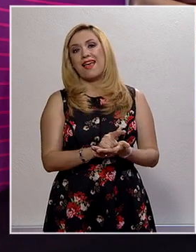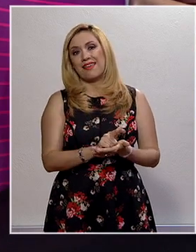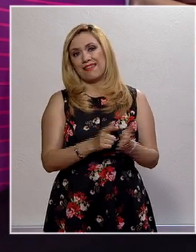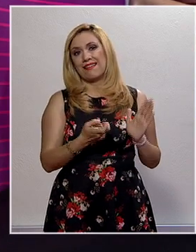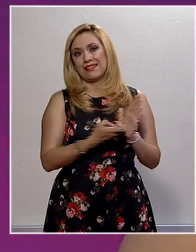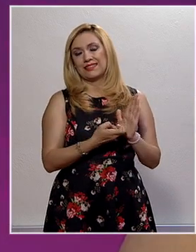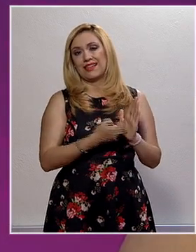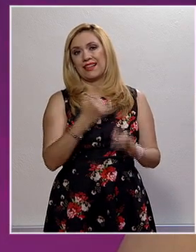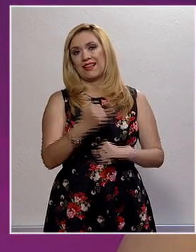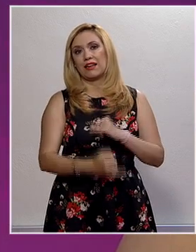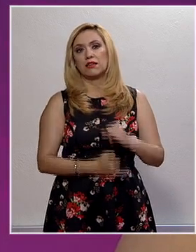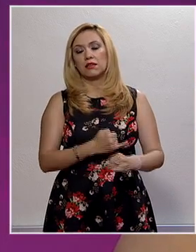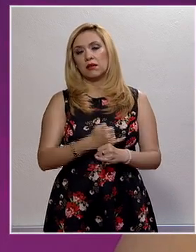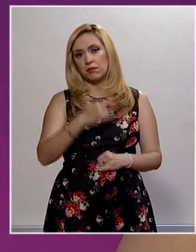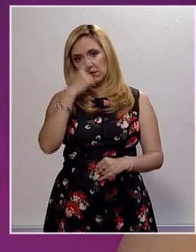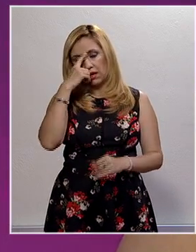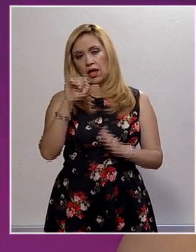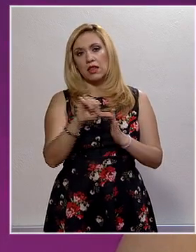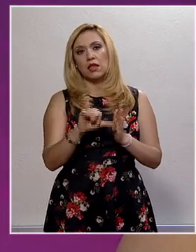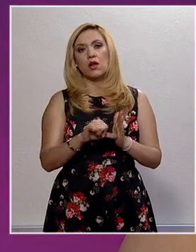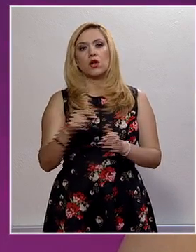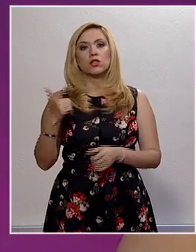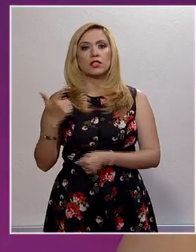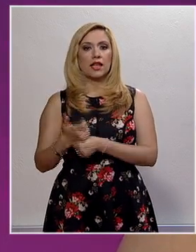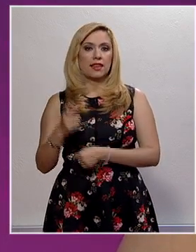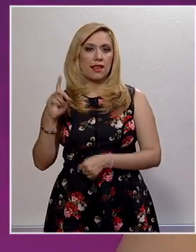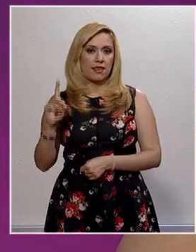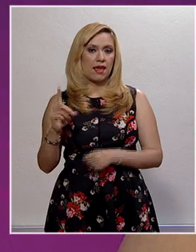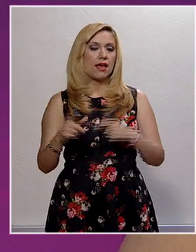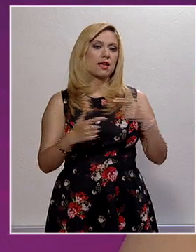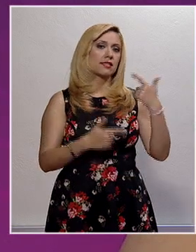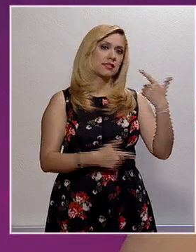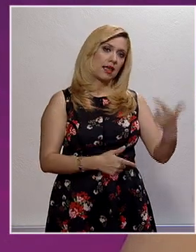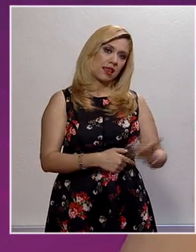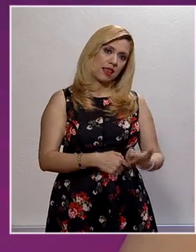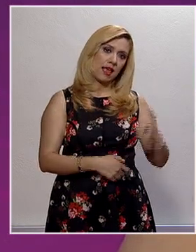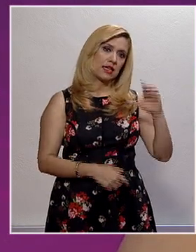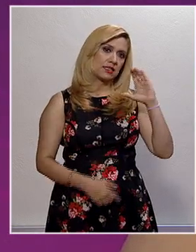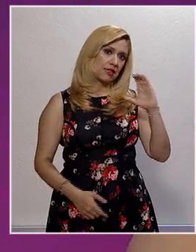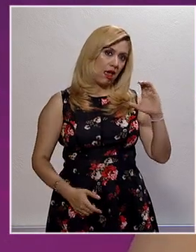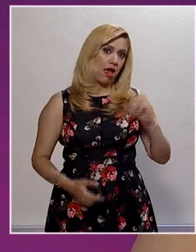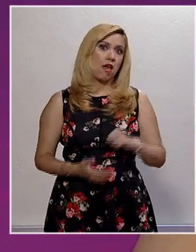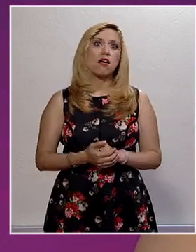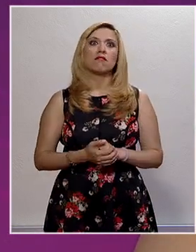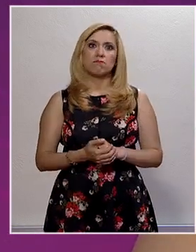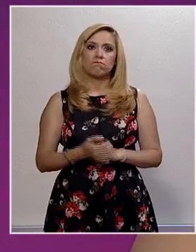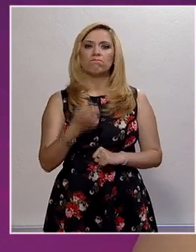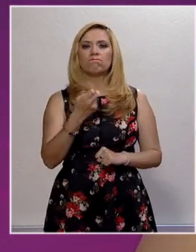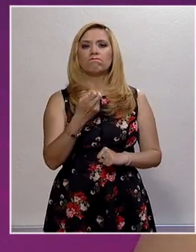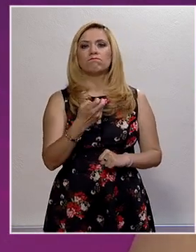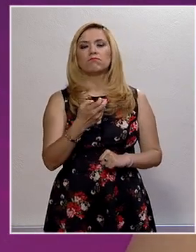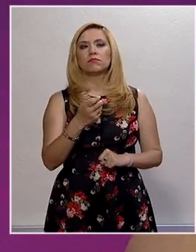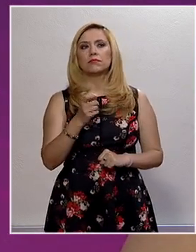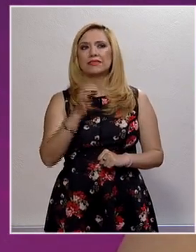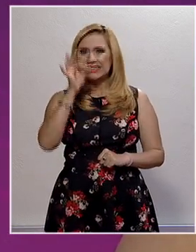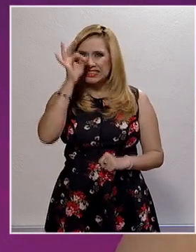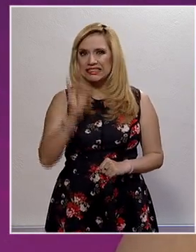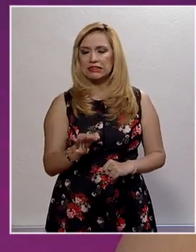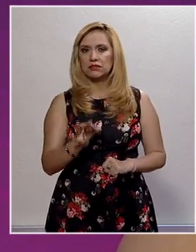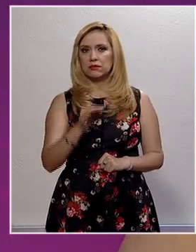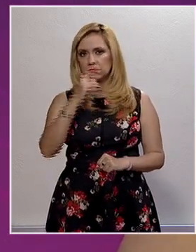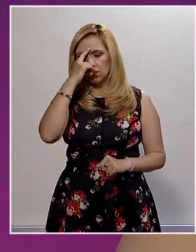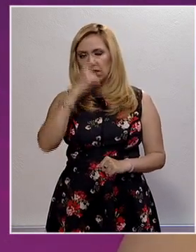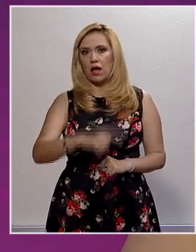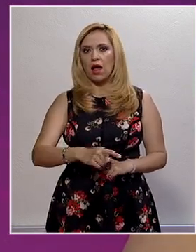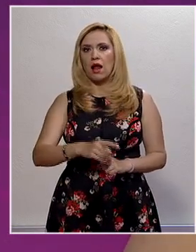efecto lo hizo en este caso respecto de los artículos 7b y 7c, que son justamente la debida diligencia en